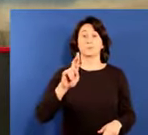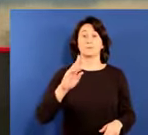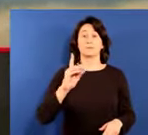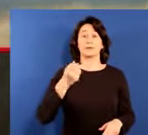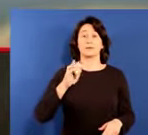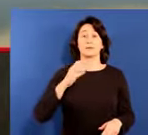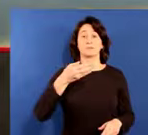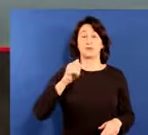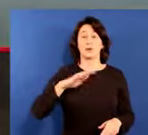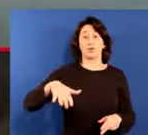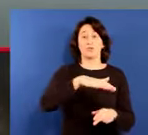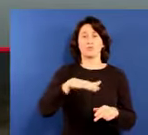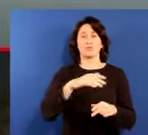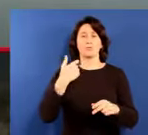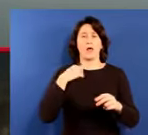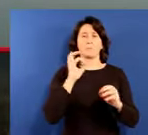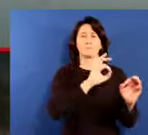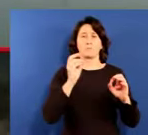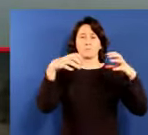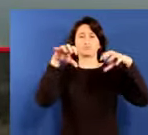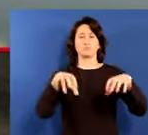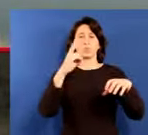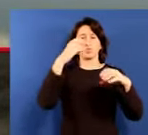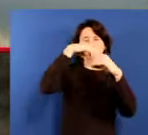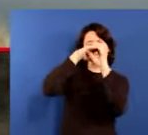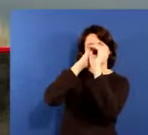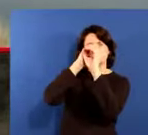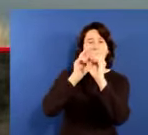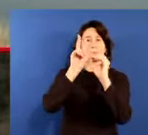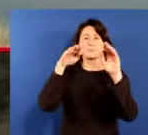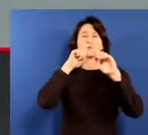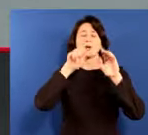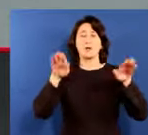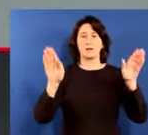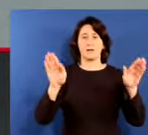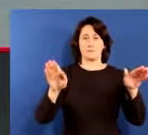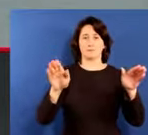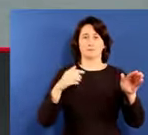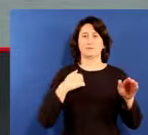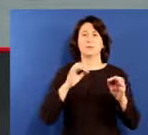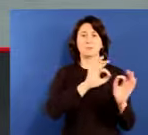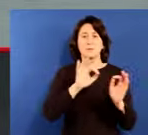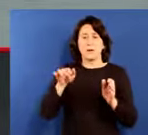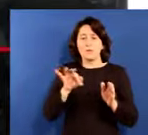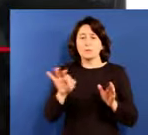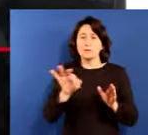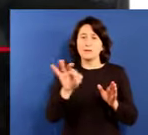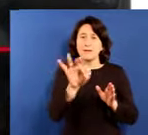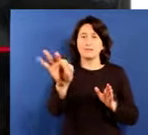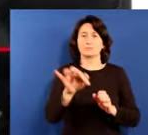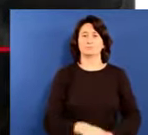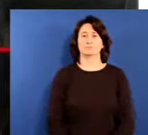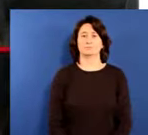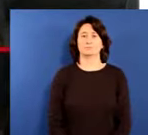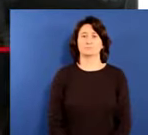una representación muy interesante de las aves presentes en las marismas de Urdaibai. Urdaibai Bird Center es un centro